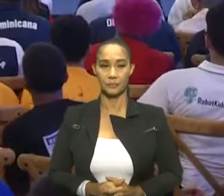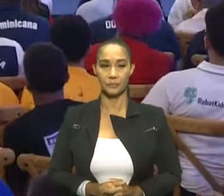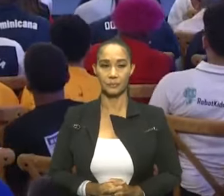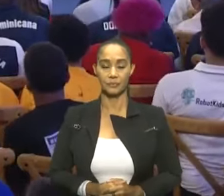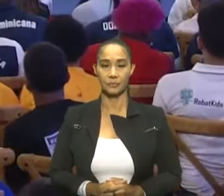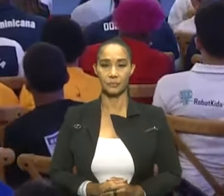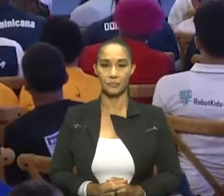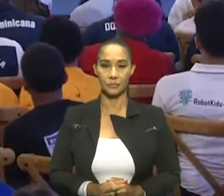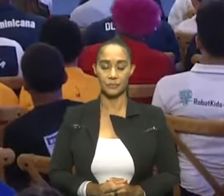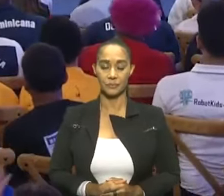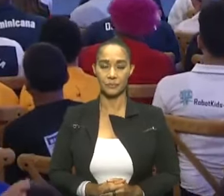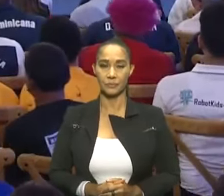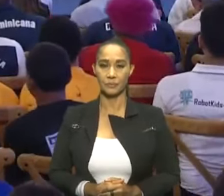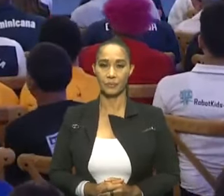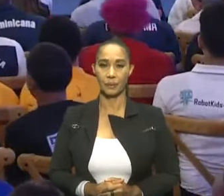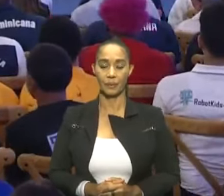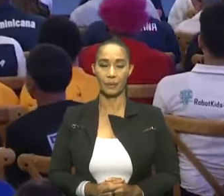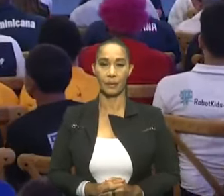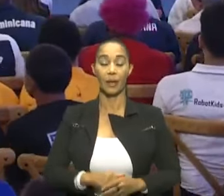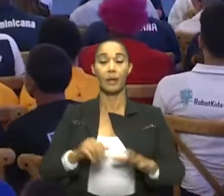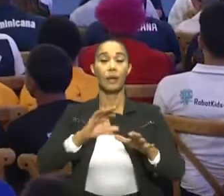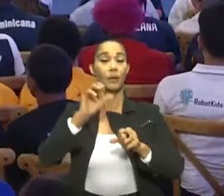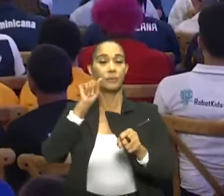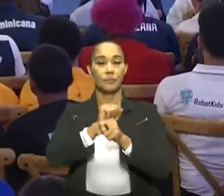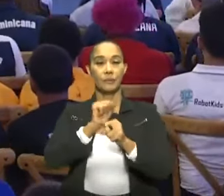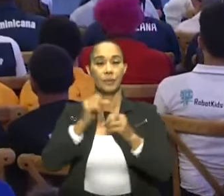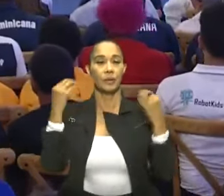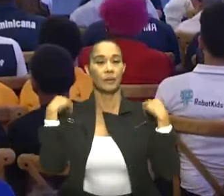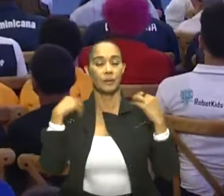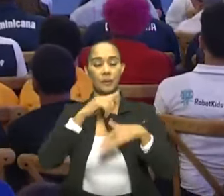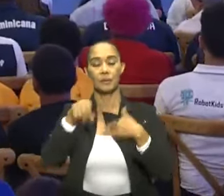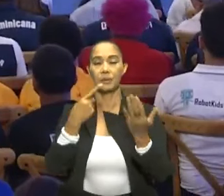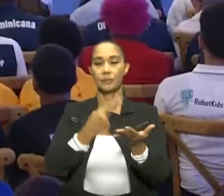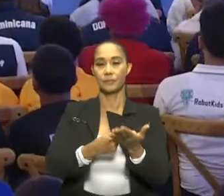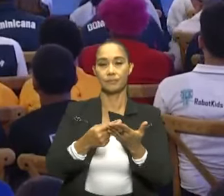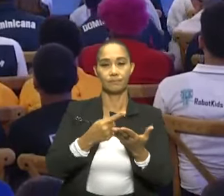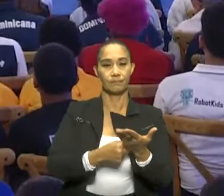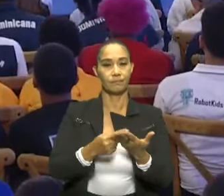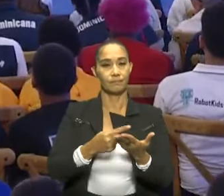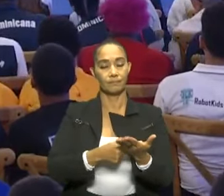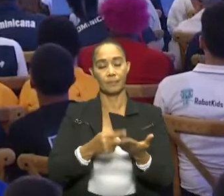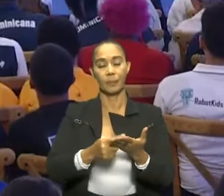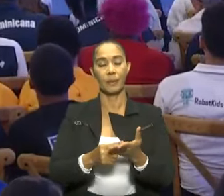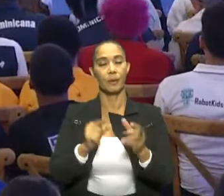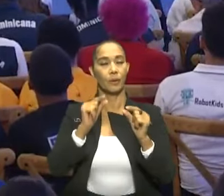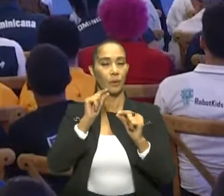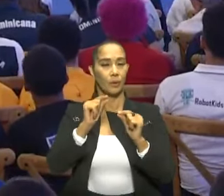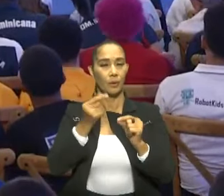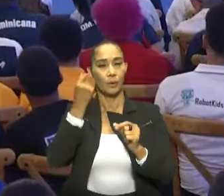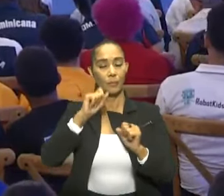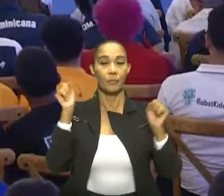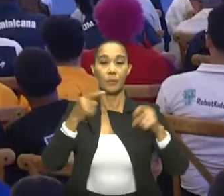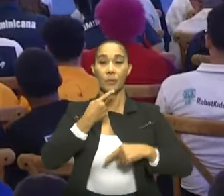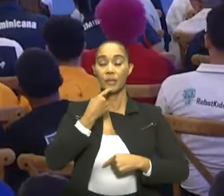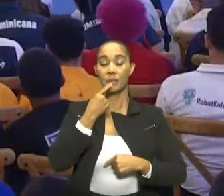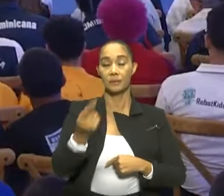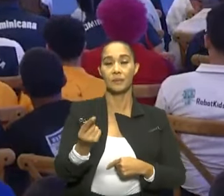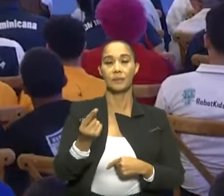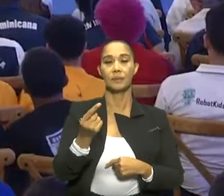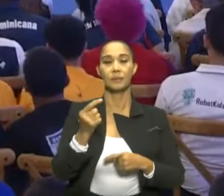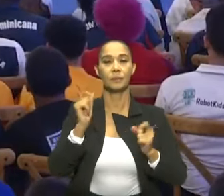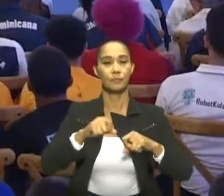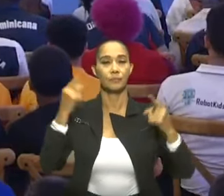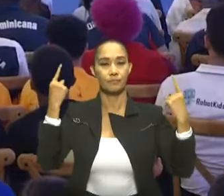En las obras deportivas, que a veces hemos hablado poco, se puede decir, de lo que hemos